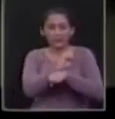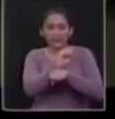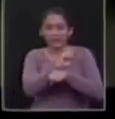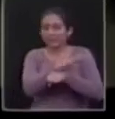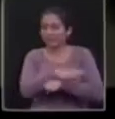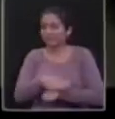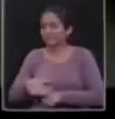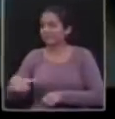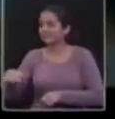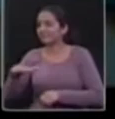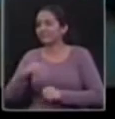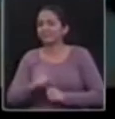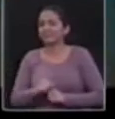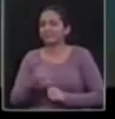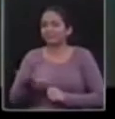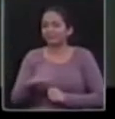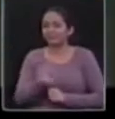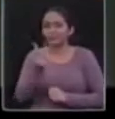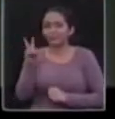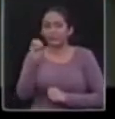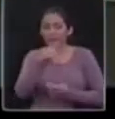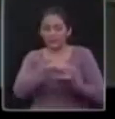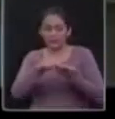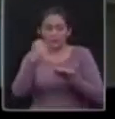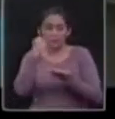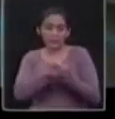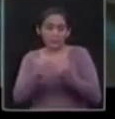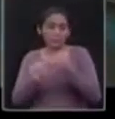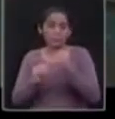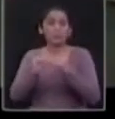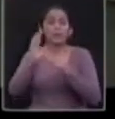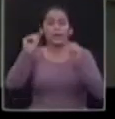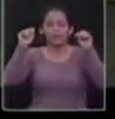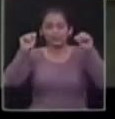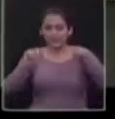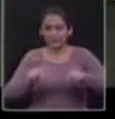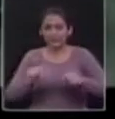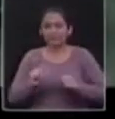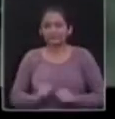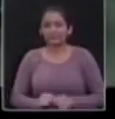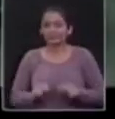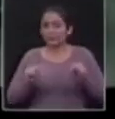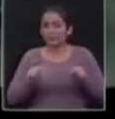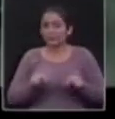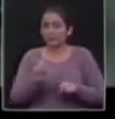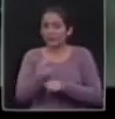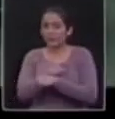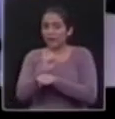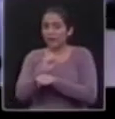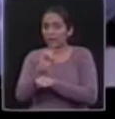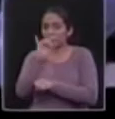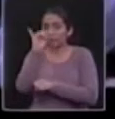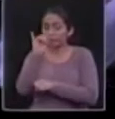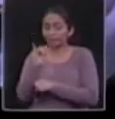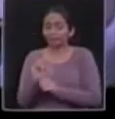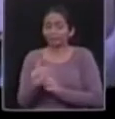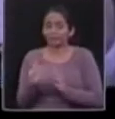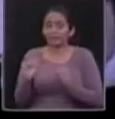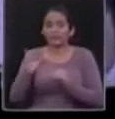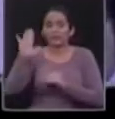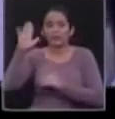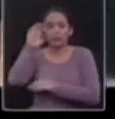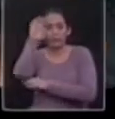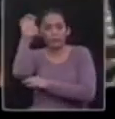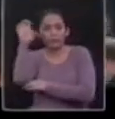ferial, están más de 20 marcas y hemos habilitado el Salón de los Presidentes, donde están los carros de alta gama. Hay autos